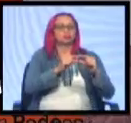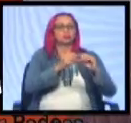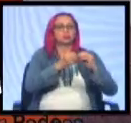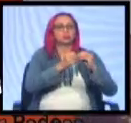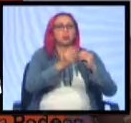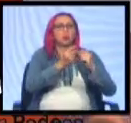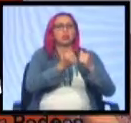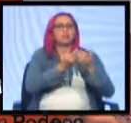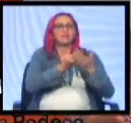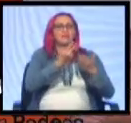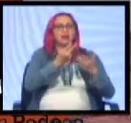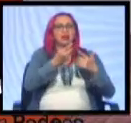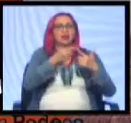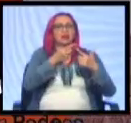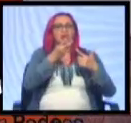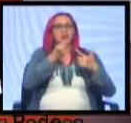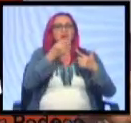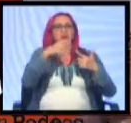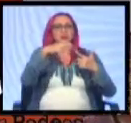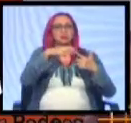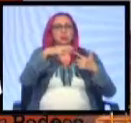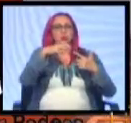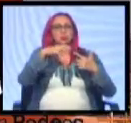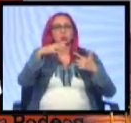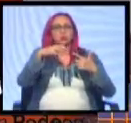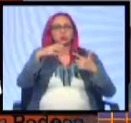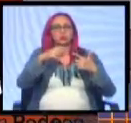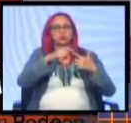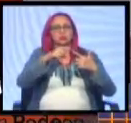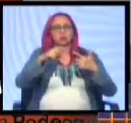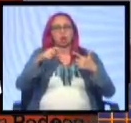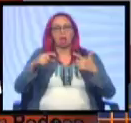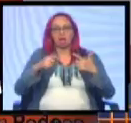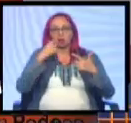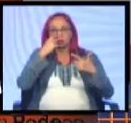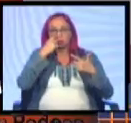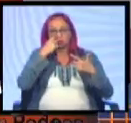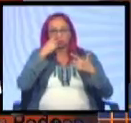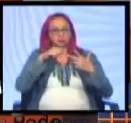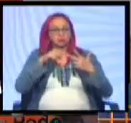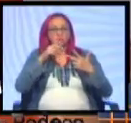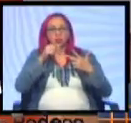números va a consistir, o cuántos talonarios,